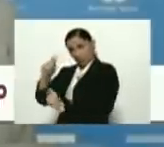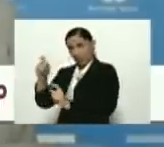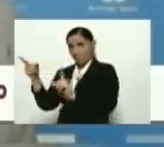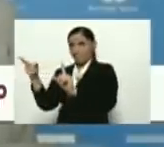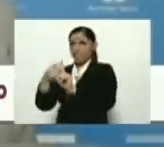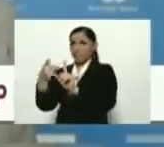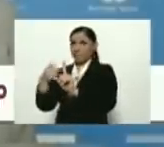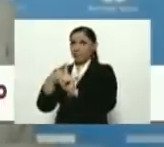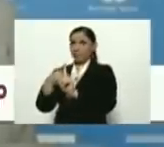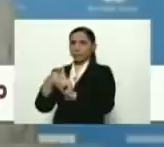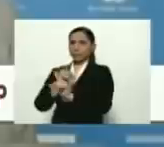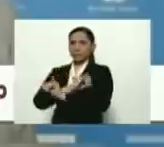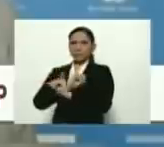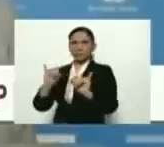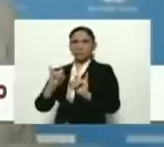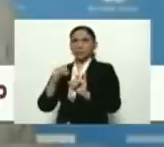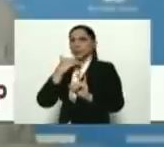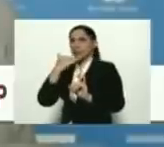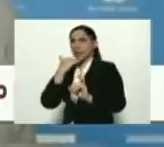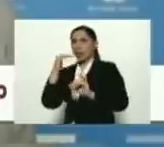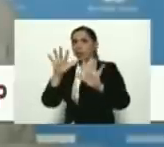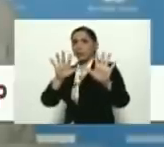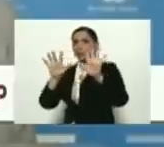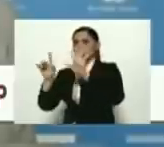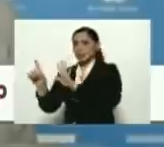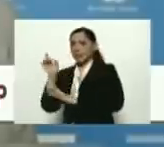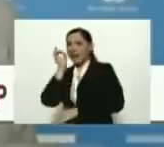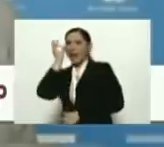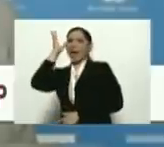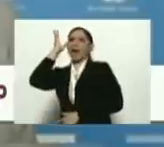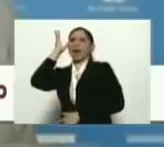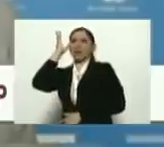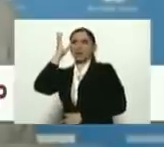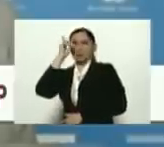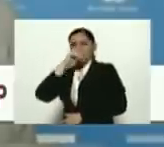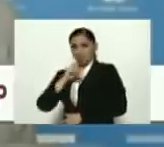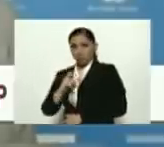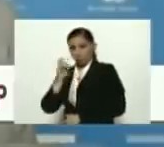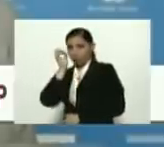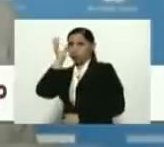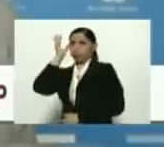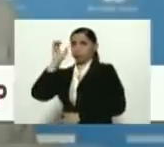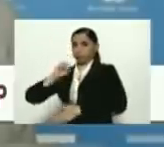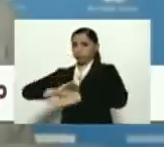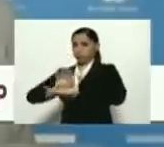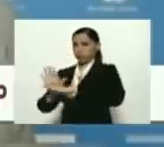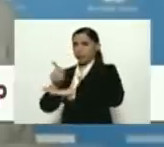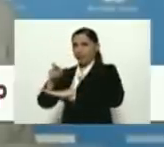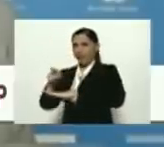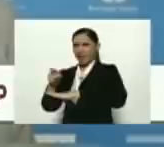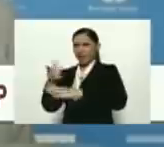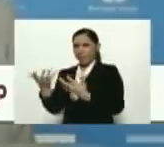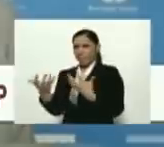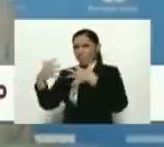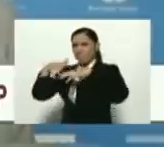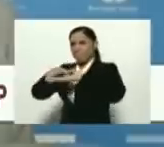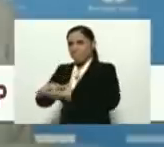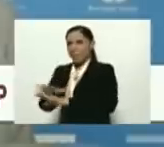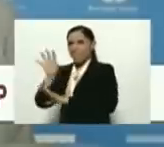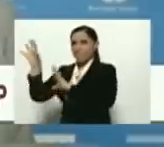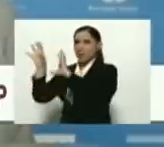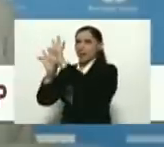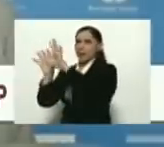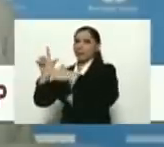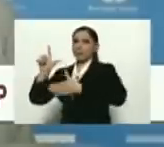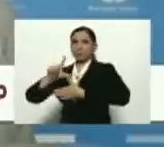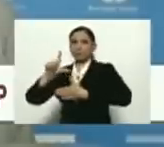lugar que ya son casi 16 años de la creación de ALBA, Plataforma de Integración para los Países de América Latina y el